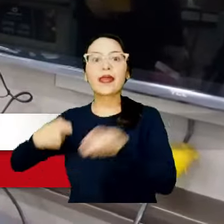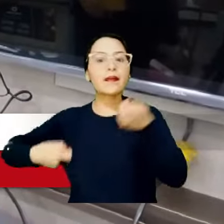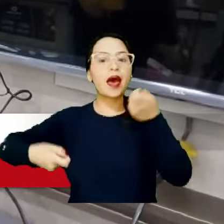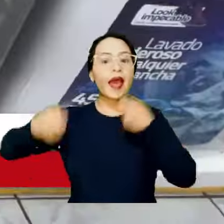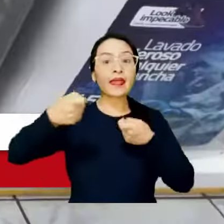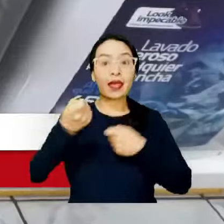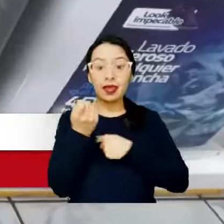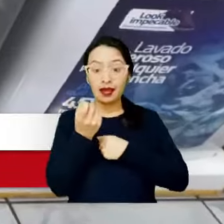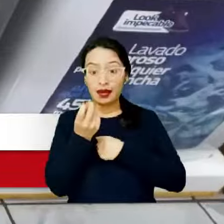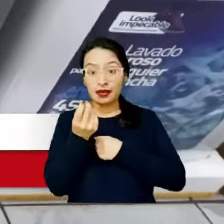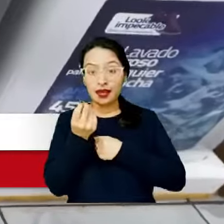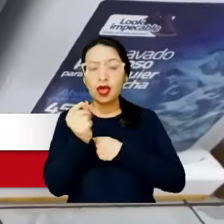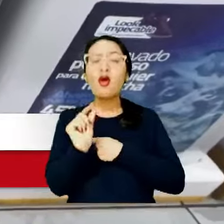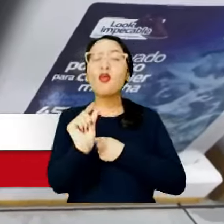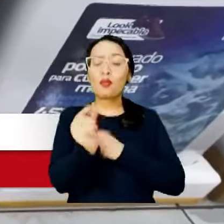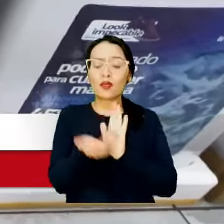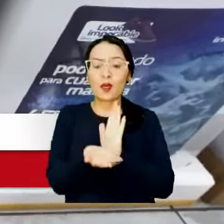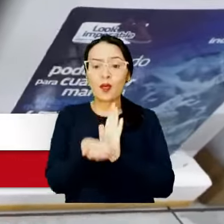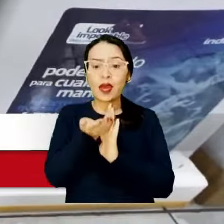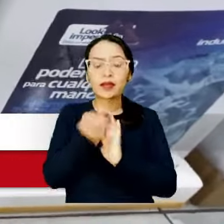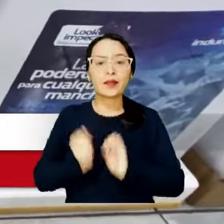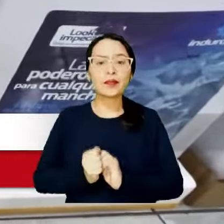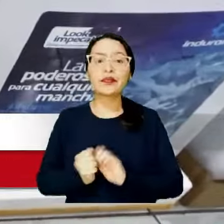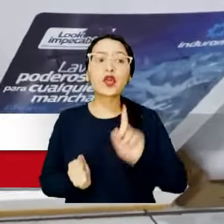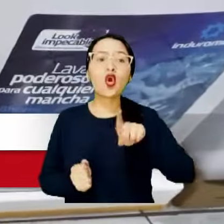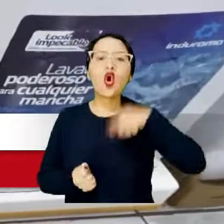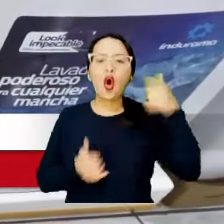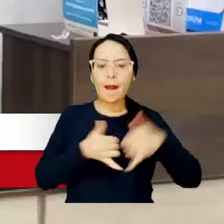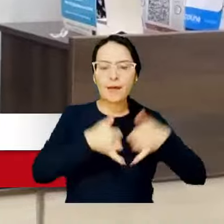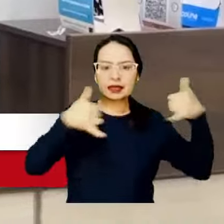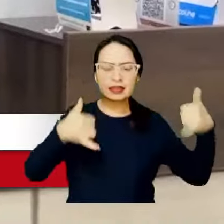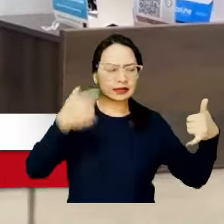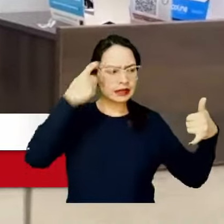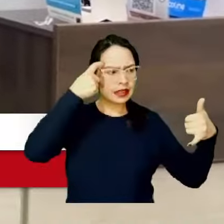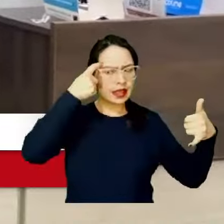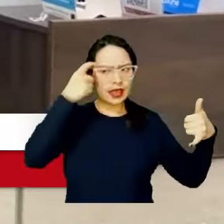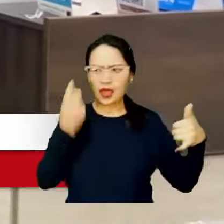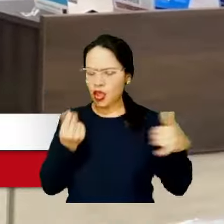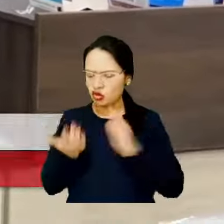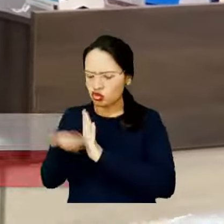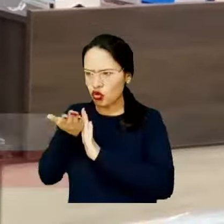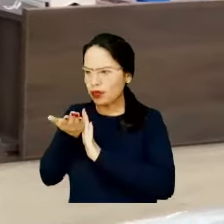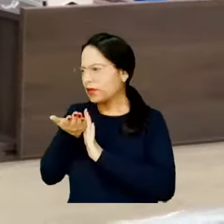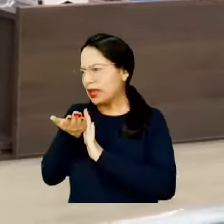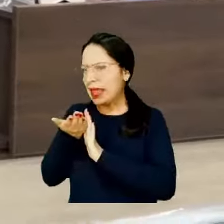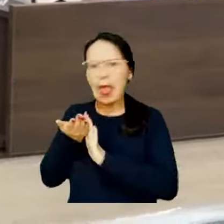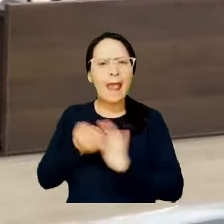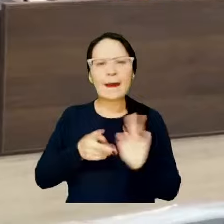que han optado por asumir este rubro para no verse afectados en sus ventas.